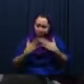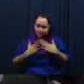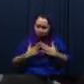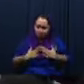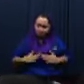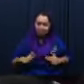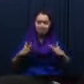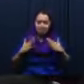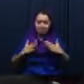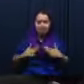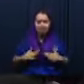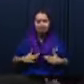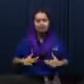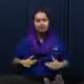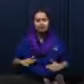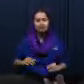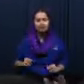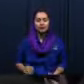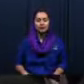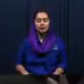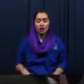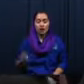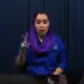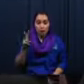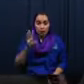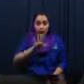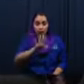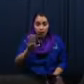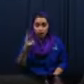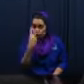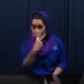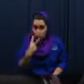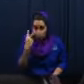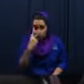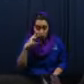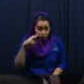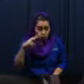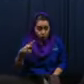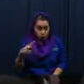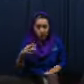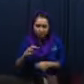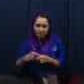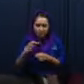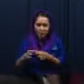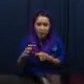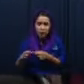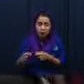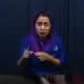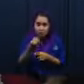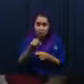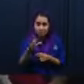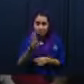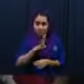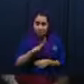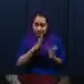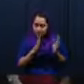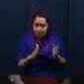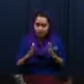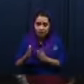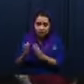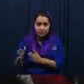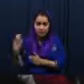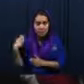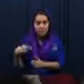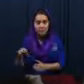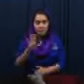Que sus ojos vean la prosperidad que tú tienes preparado para sus hijos. Porque escrito está que